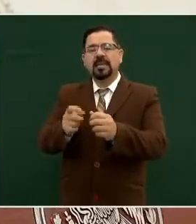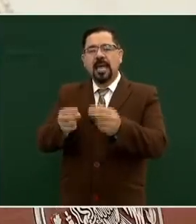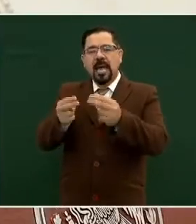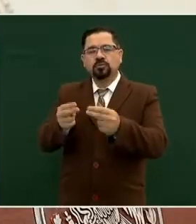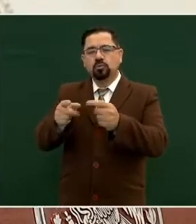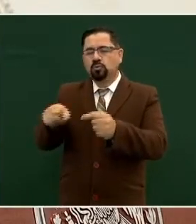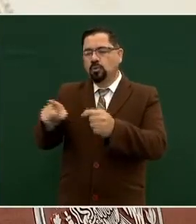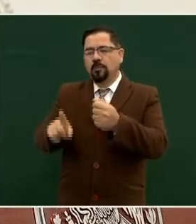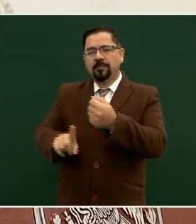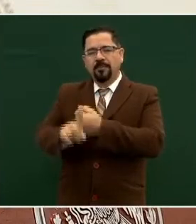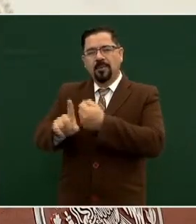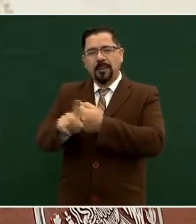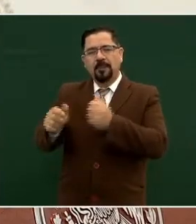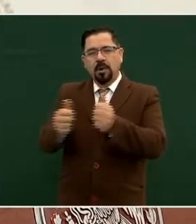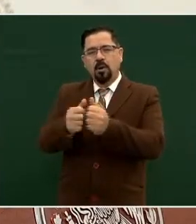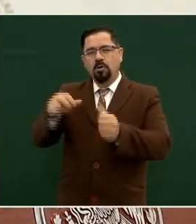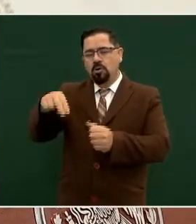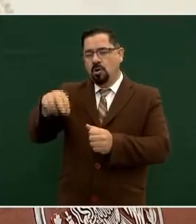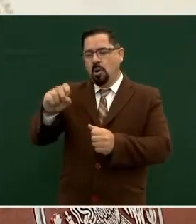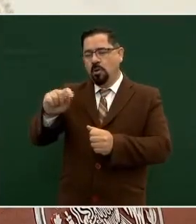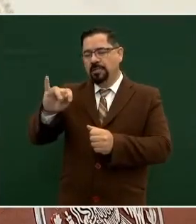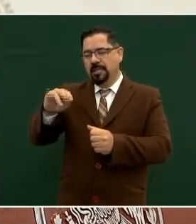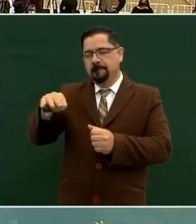este conflicto.